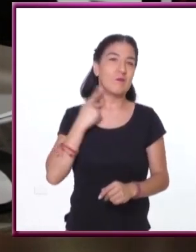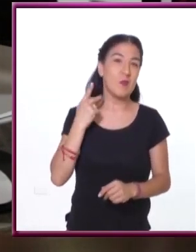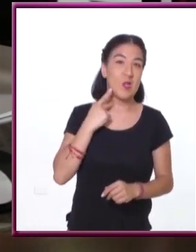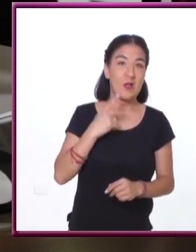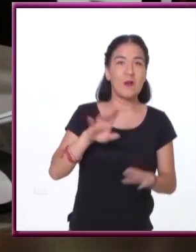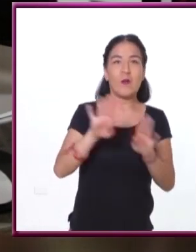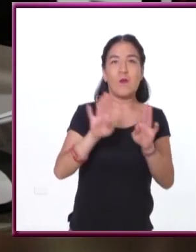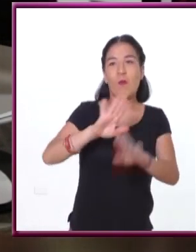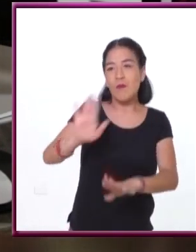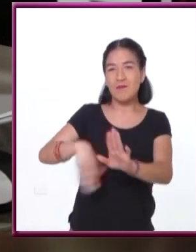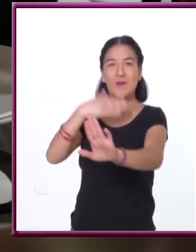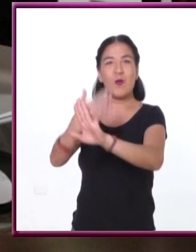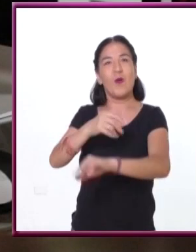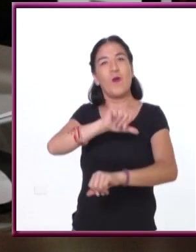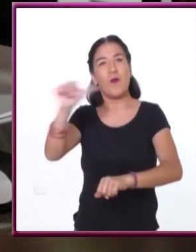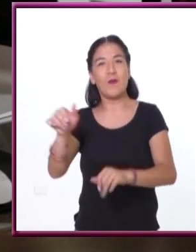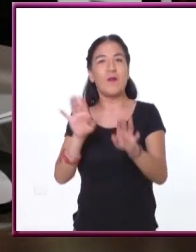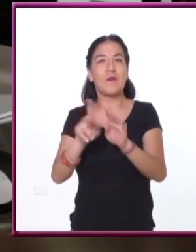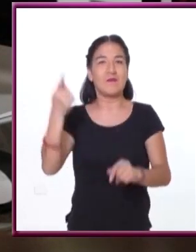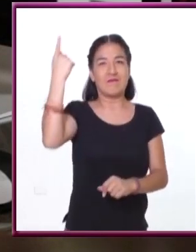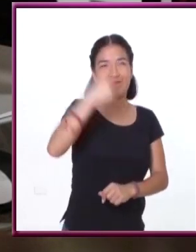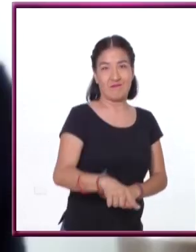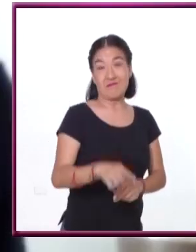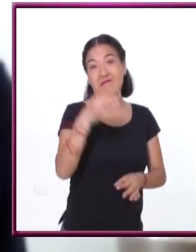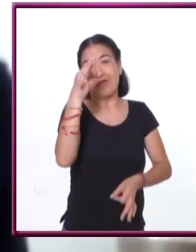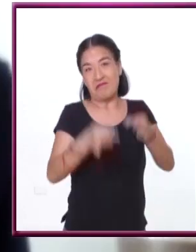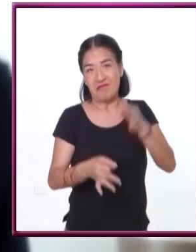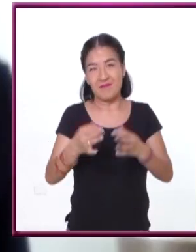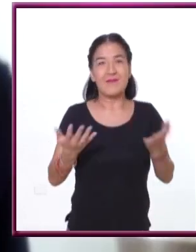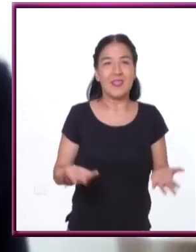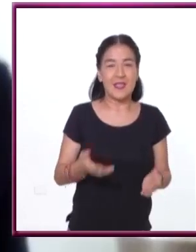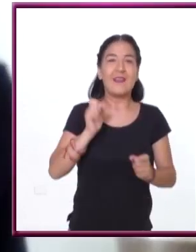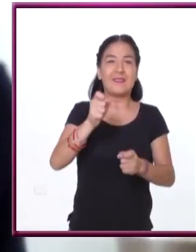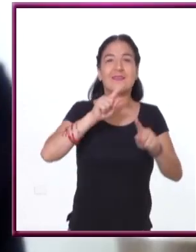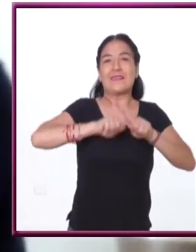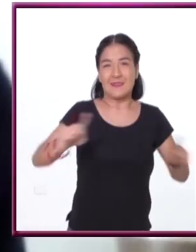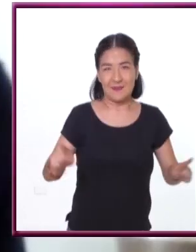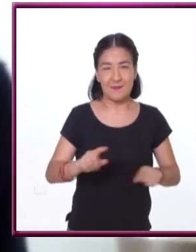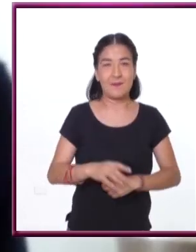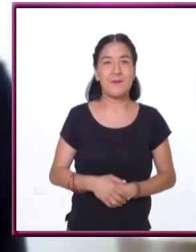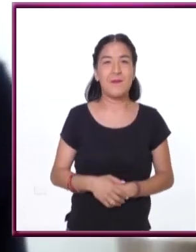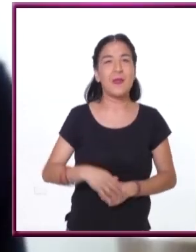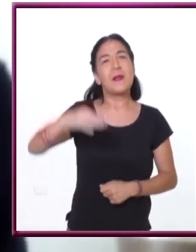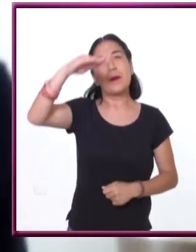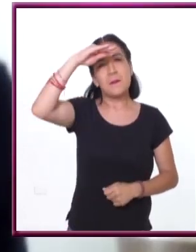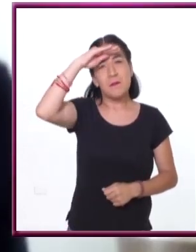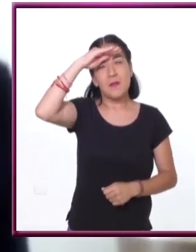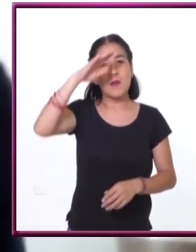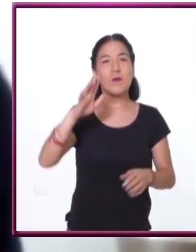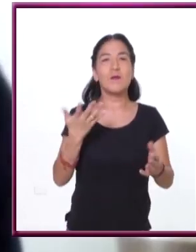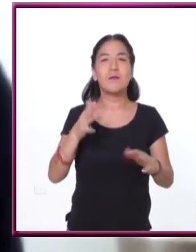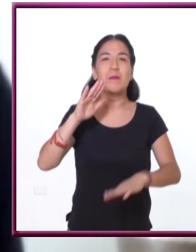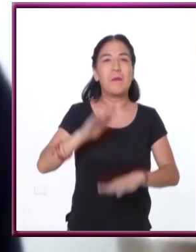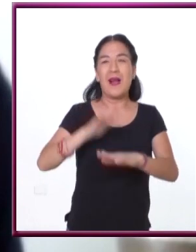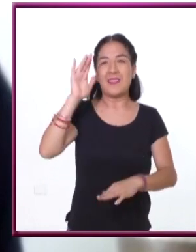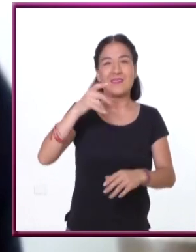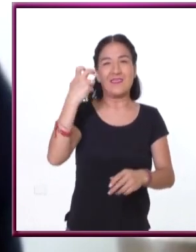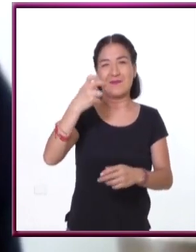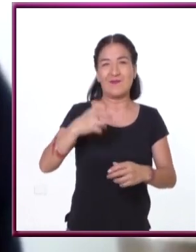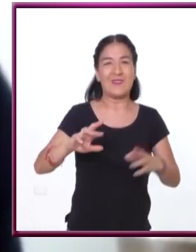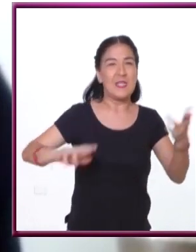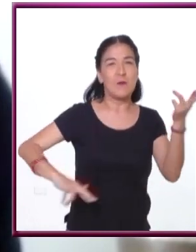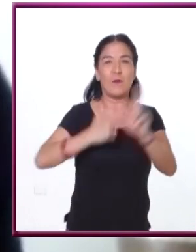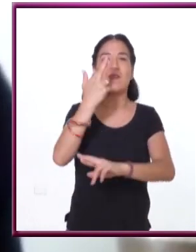otro con la sustitución de un orden jurídico diferente, ¿no? Pensemos en las grandes revoluciones, la